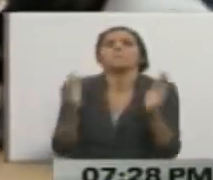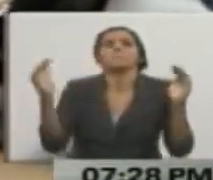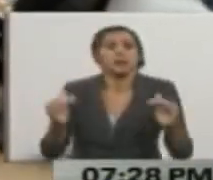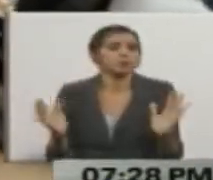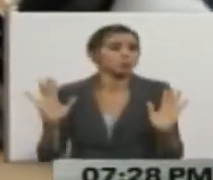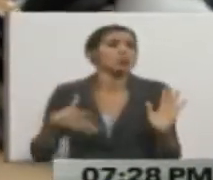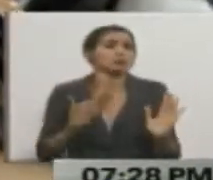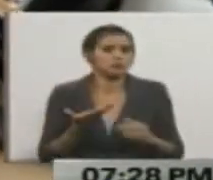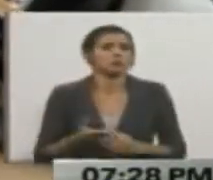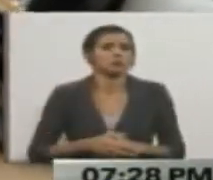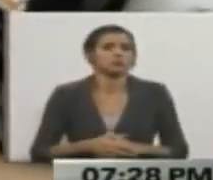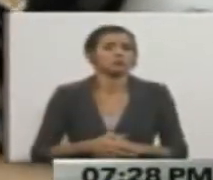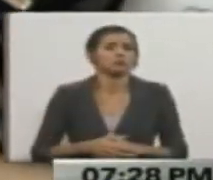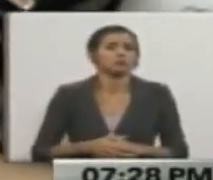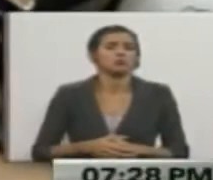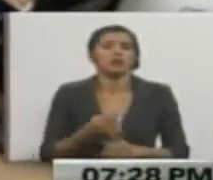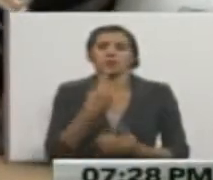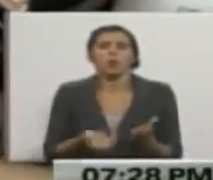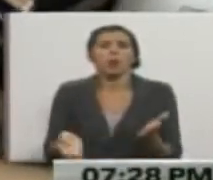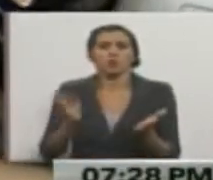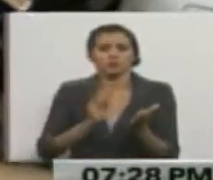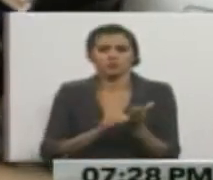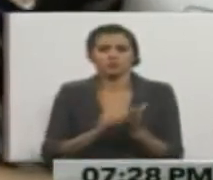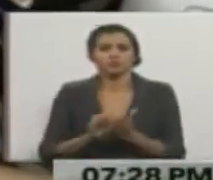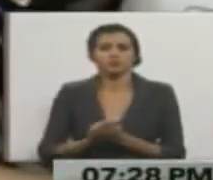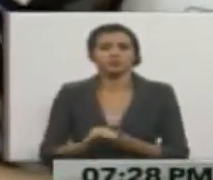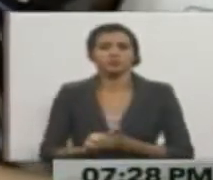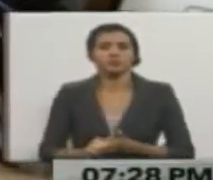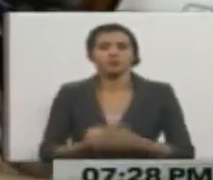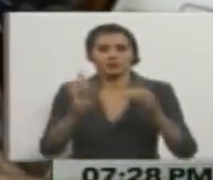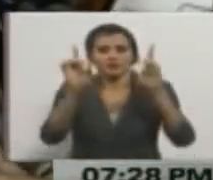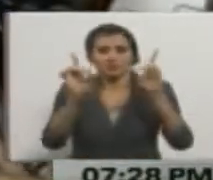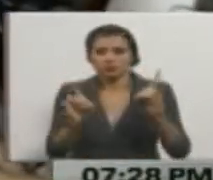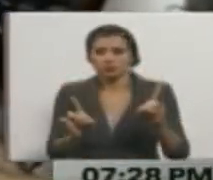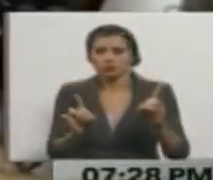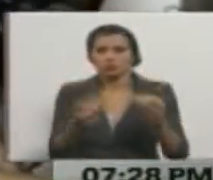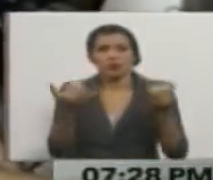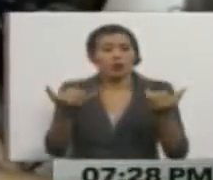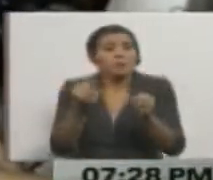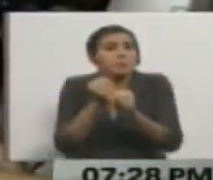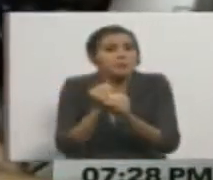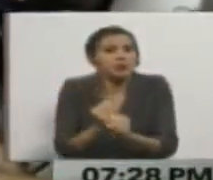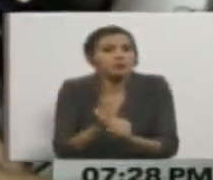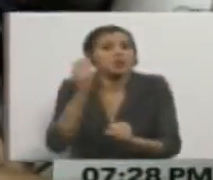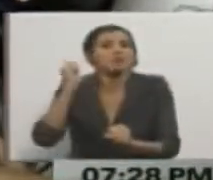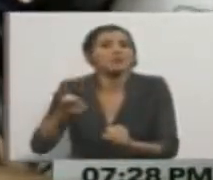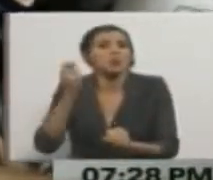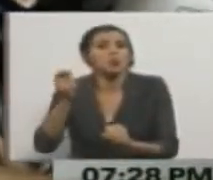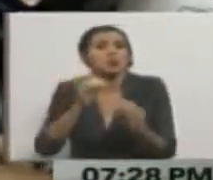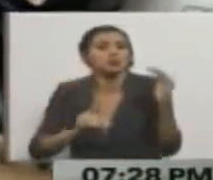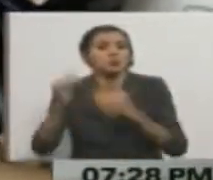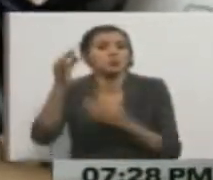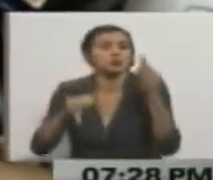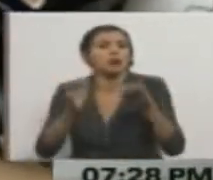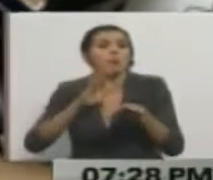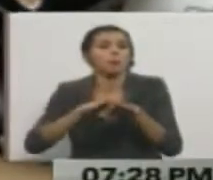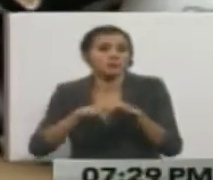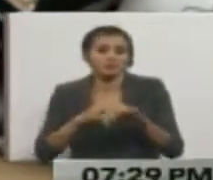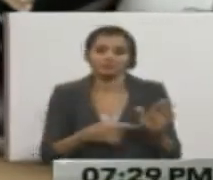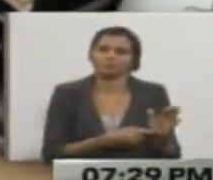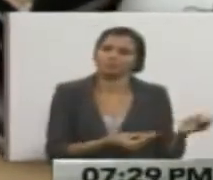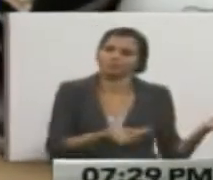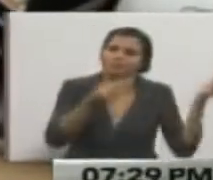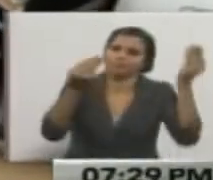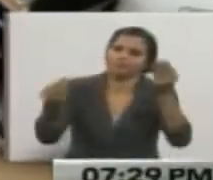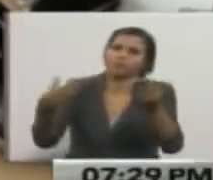insistimos, las decisiones que están en este momento a la espera en los tribunales provienen de las pruebas que